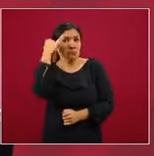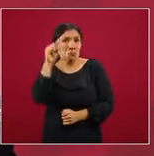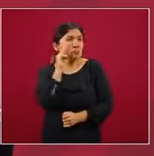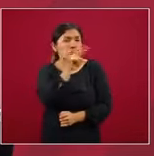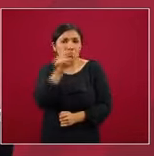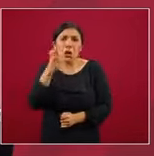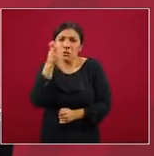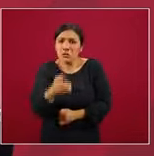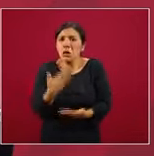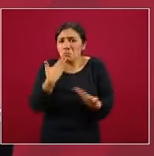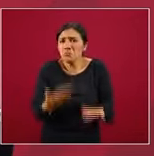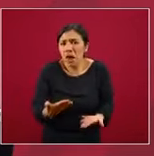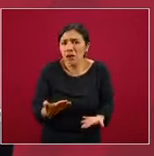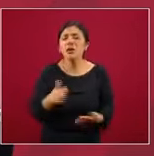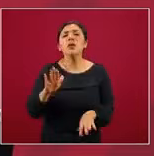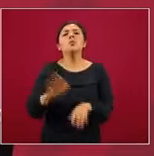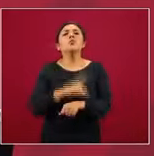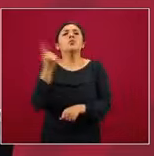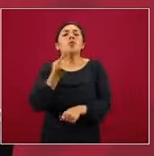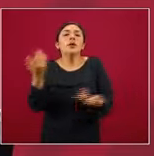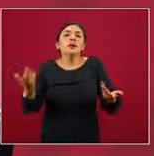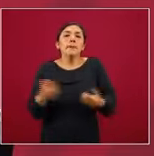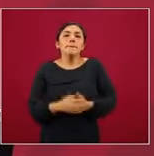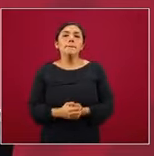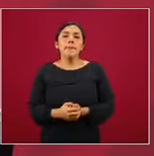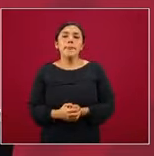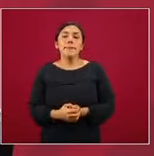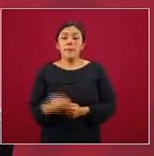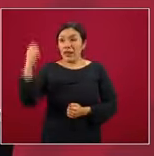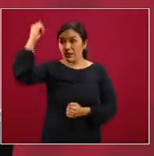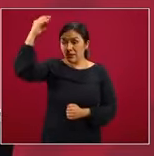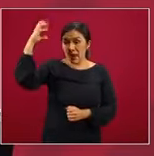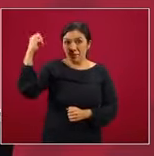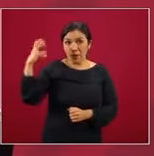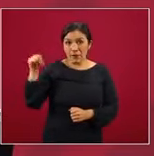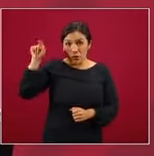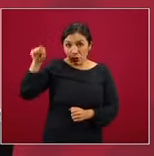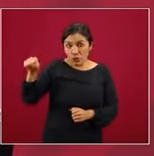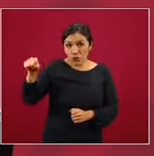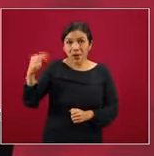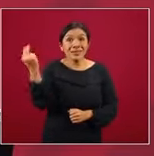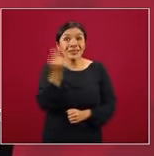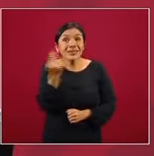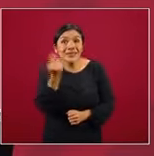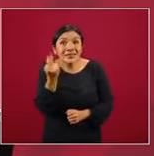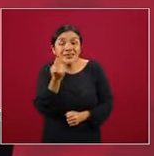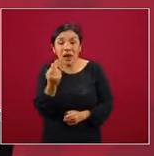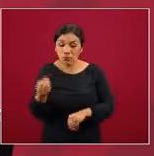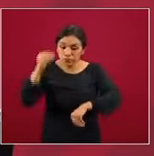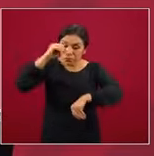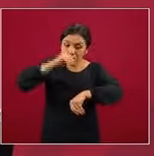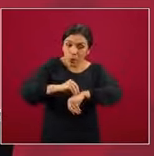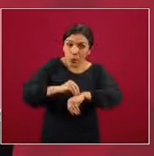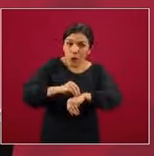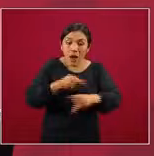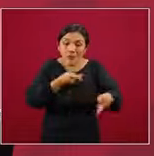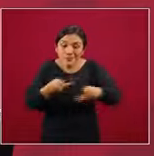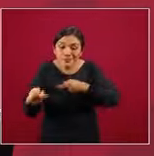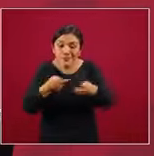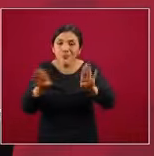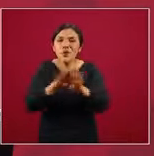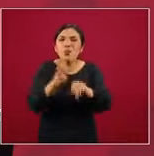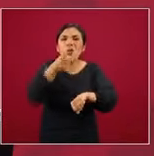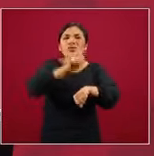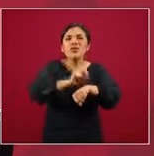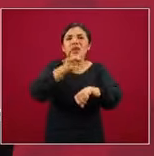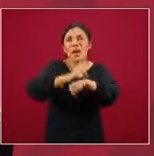idea porque si el semáforo requiere para su implantación algunos días